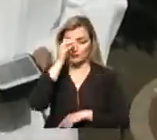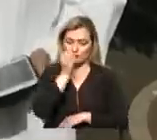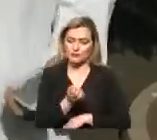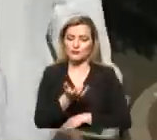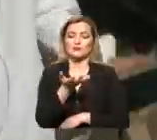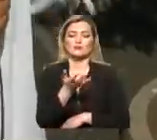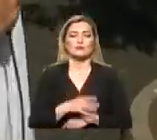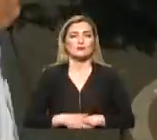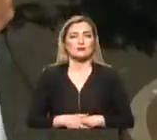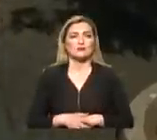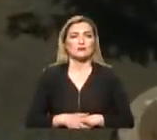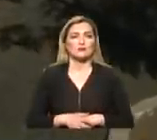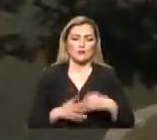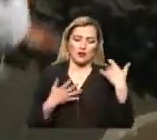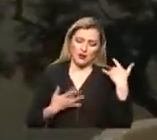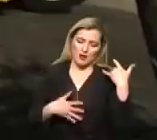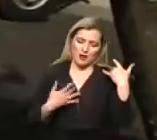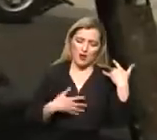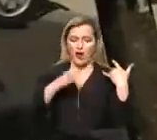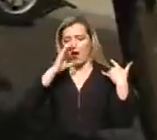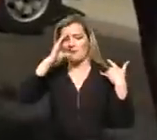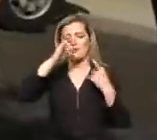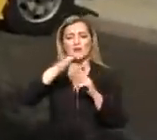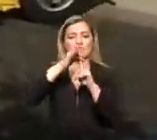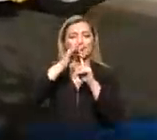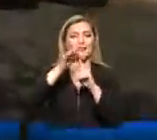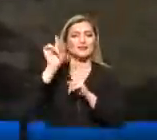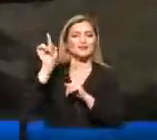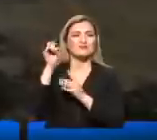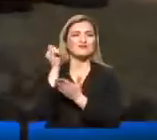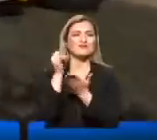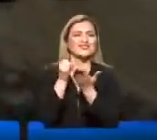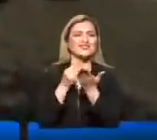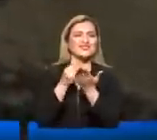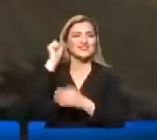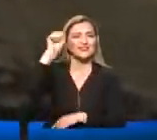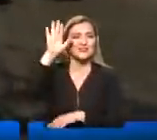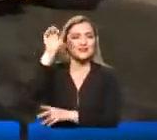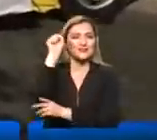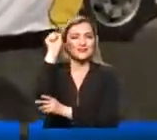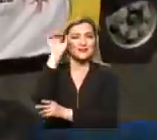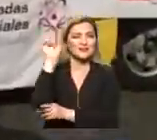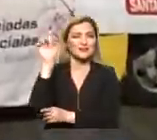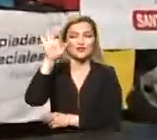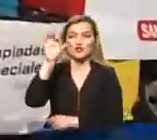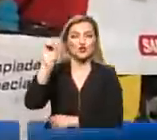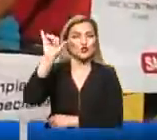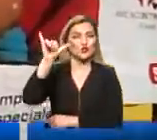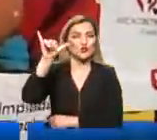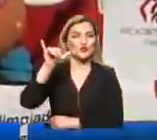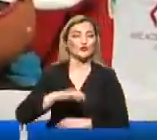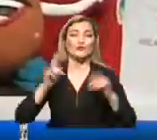buenos días. Con una serenata especial con los personajes de la famosa película Toy Story,